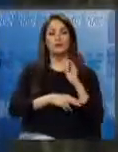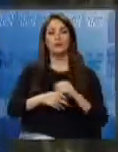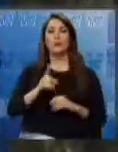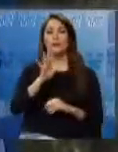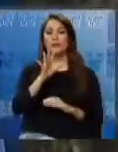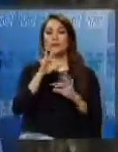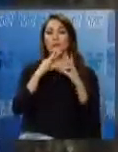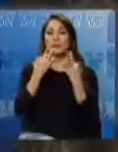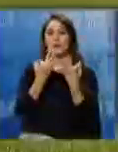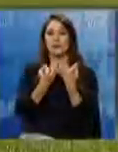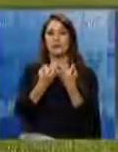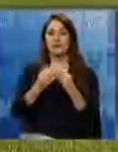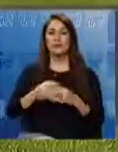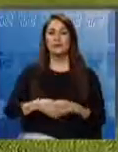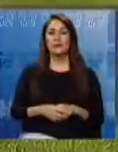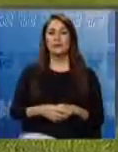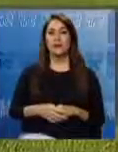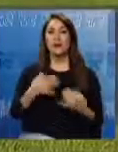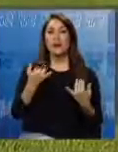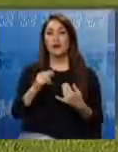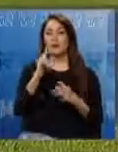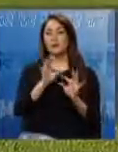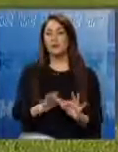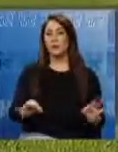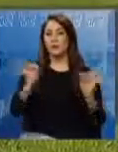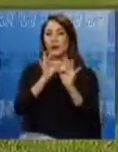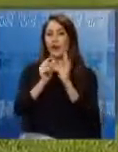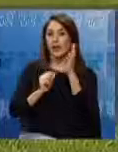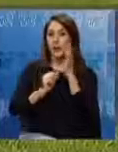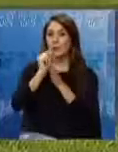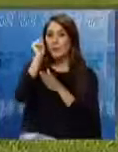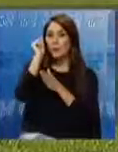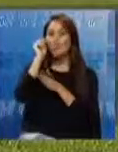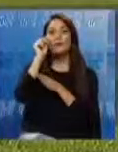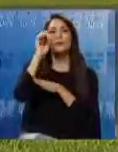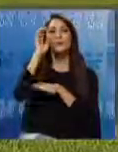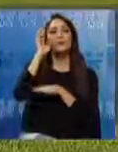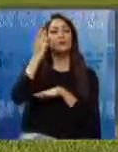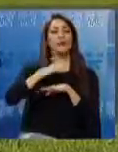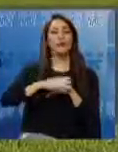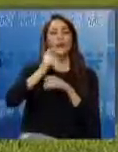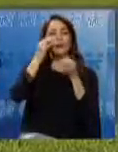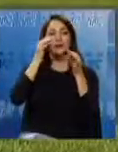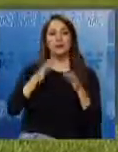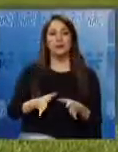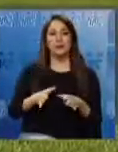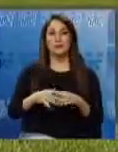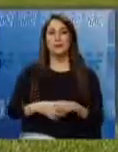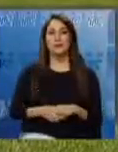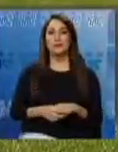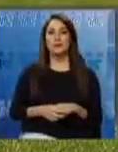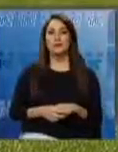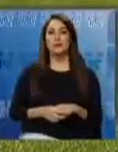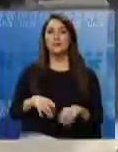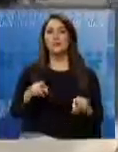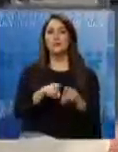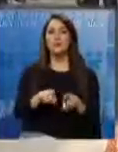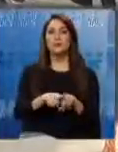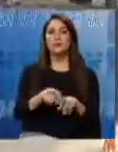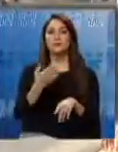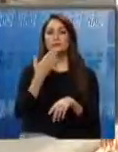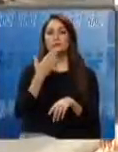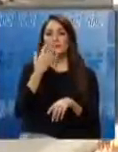familiares o estado civil. Ahora es importante aprobar el examen nacional de educación superior. Es una exigencia, mínimo 700 puntos.